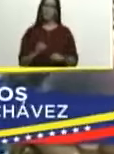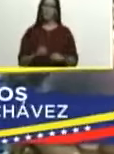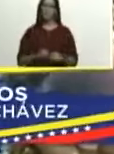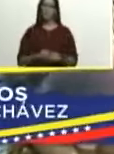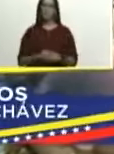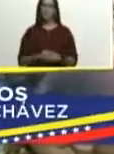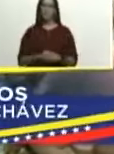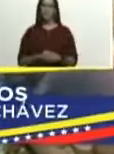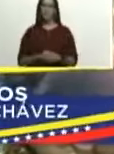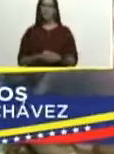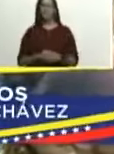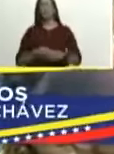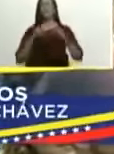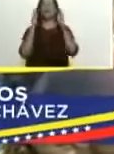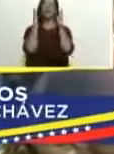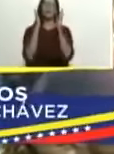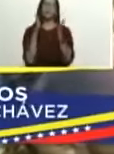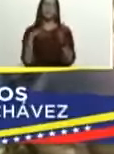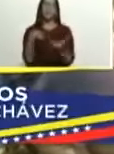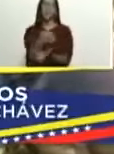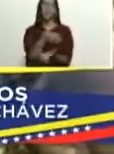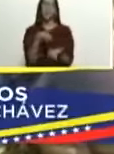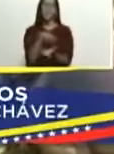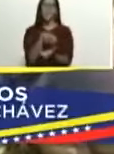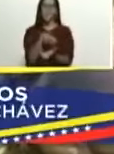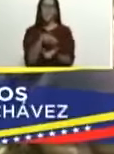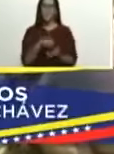para atender los problemas,